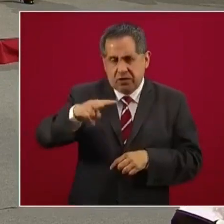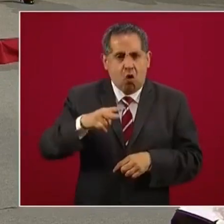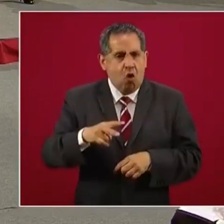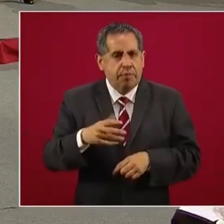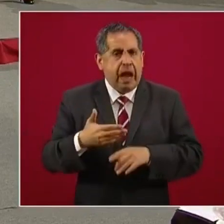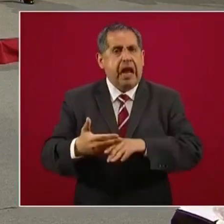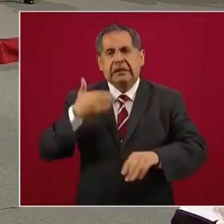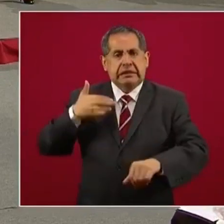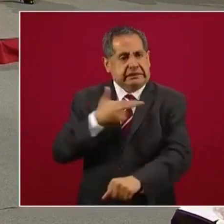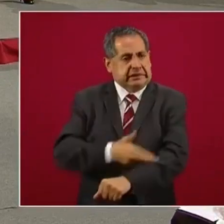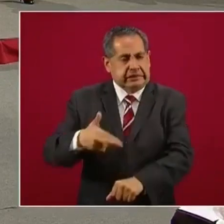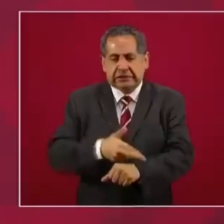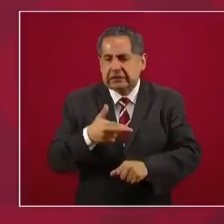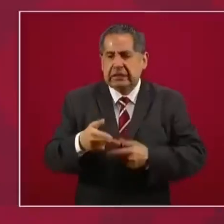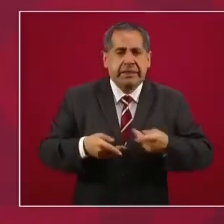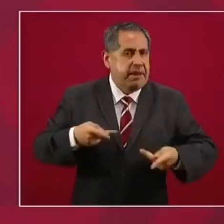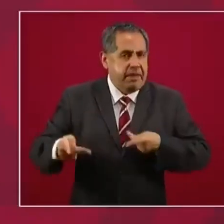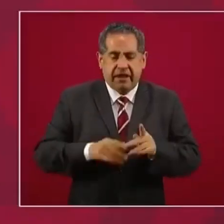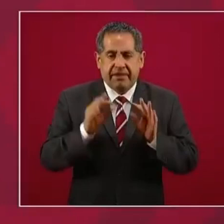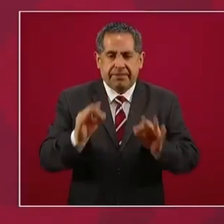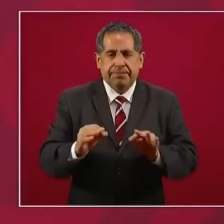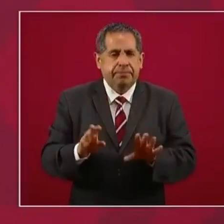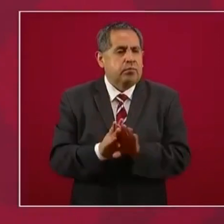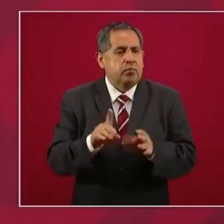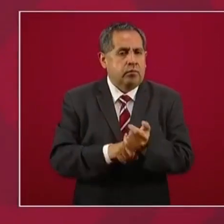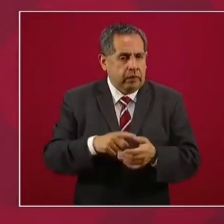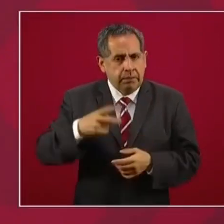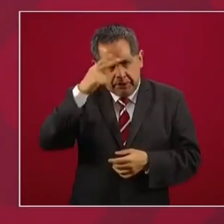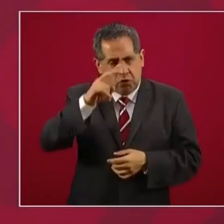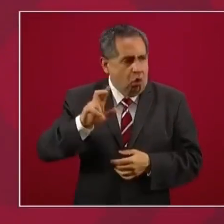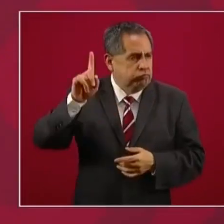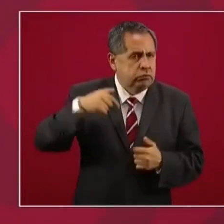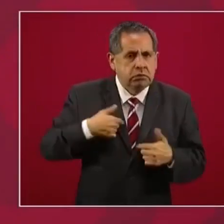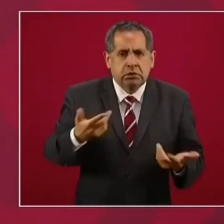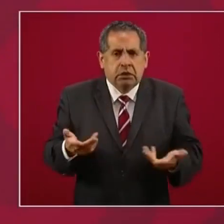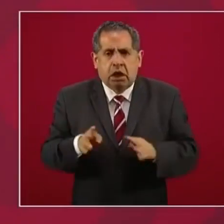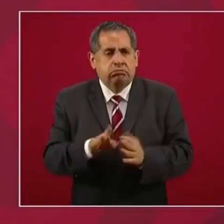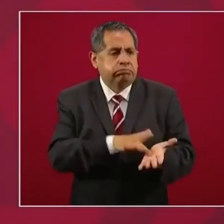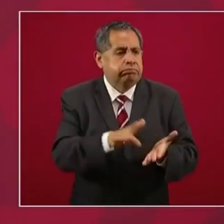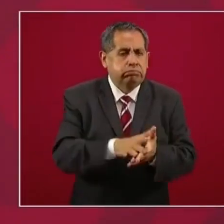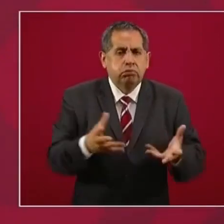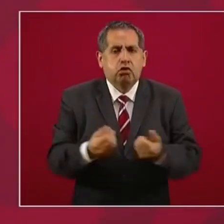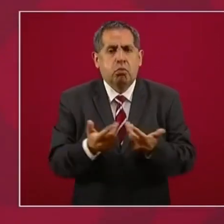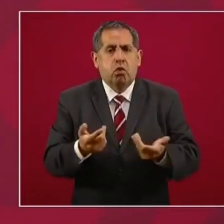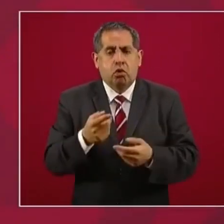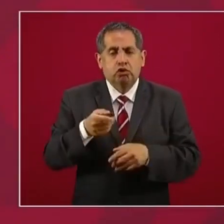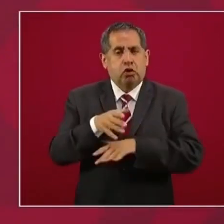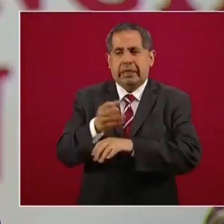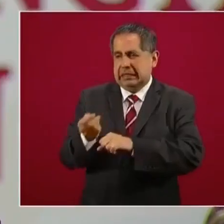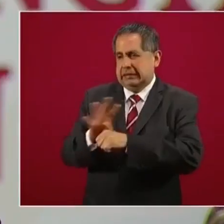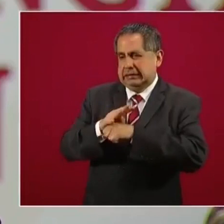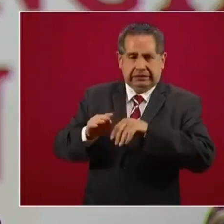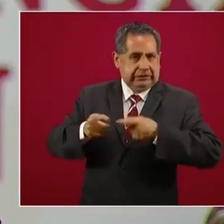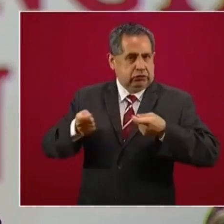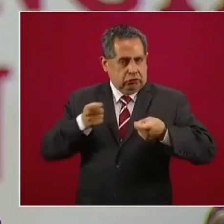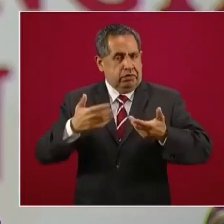pasos anticipados, en primer lugar posicionando cuál es la postura de México respecto al manejo de la epidemia y